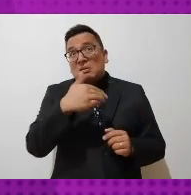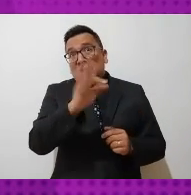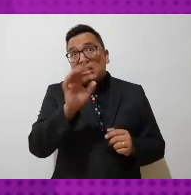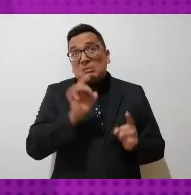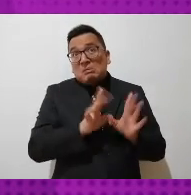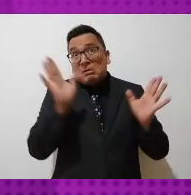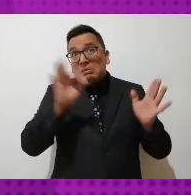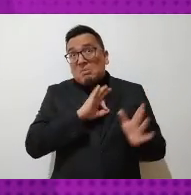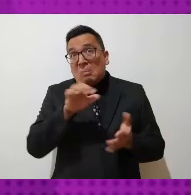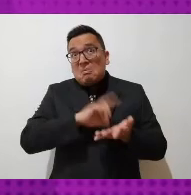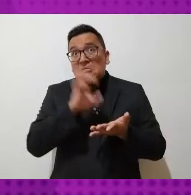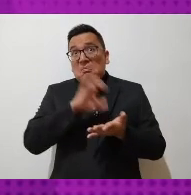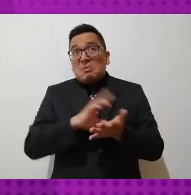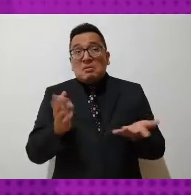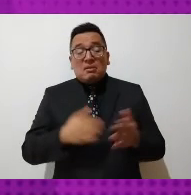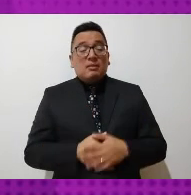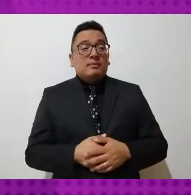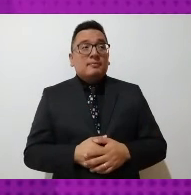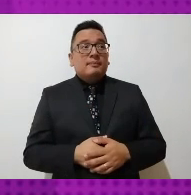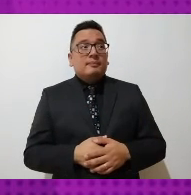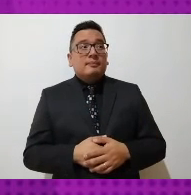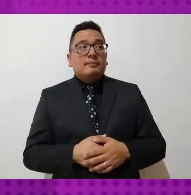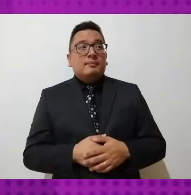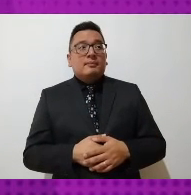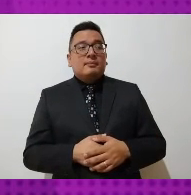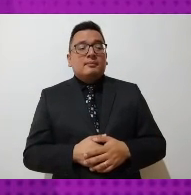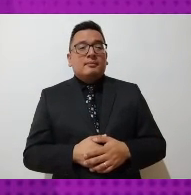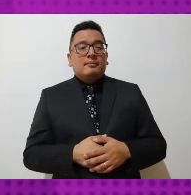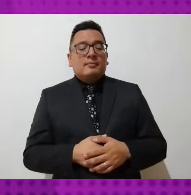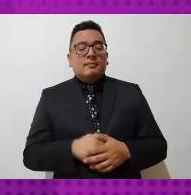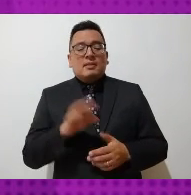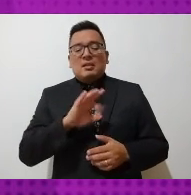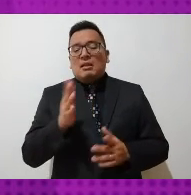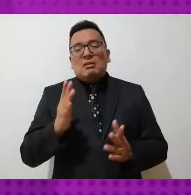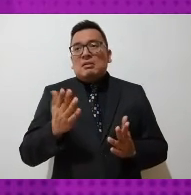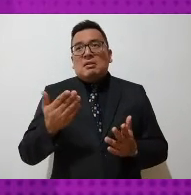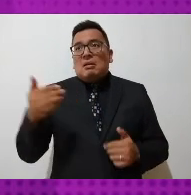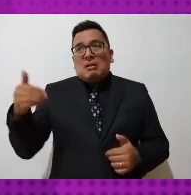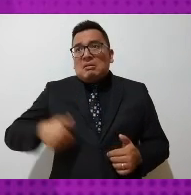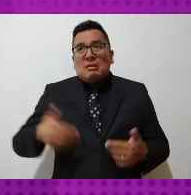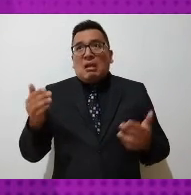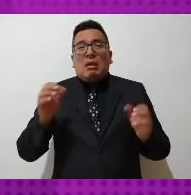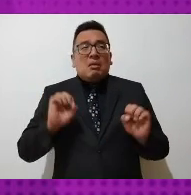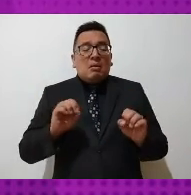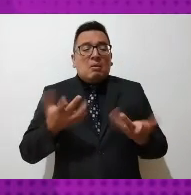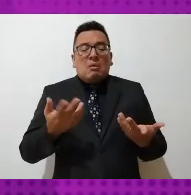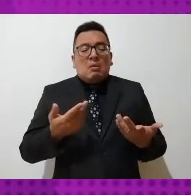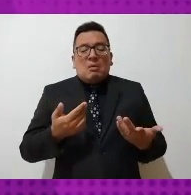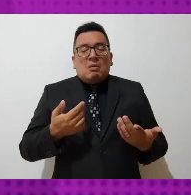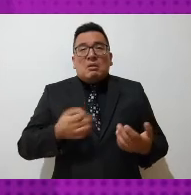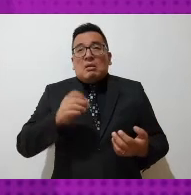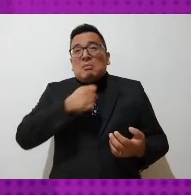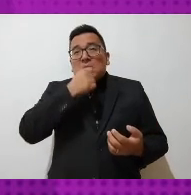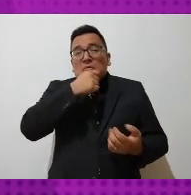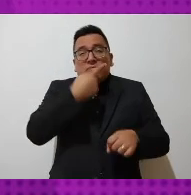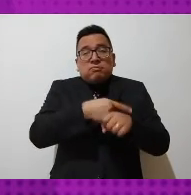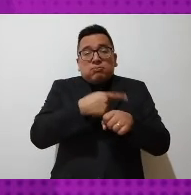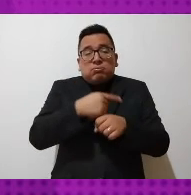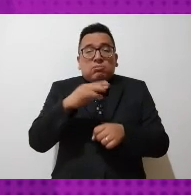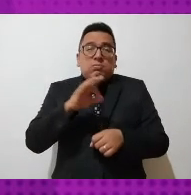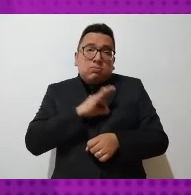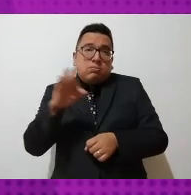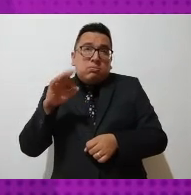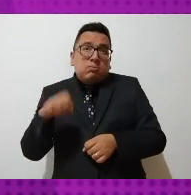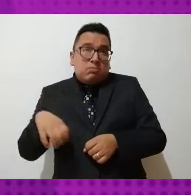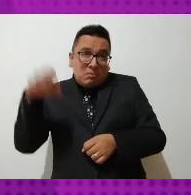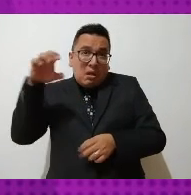Todos estamos propensos en algún momento de nuestra vida, por algún accidente o por el propio transcurso de la vida humana, ser parte del grupo de